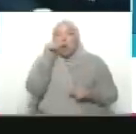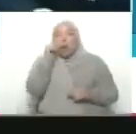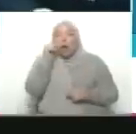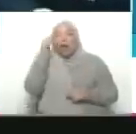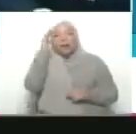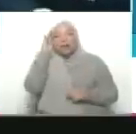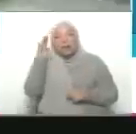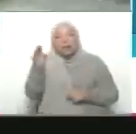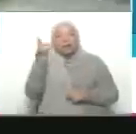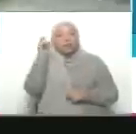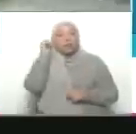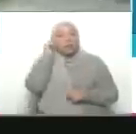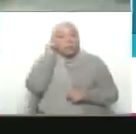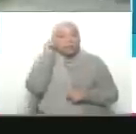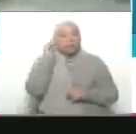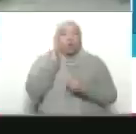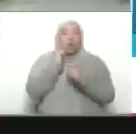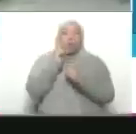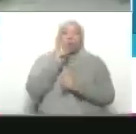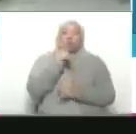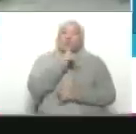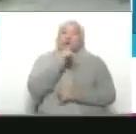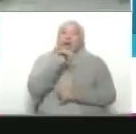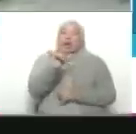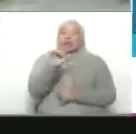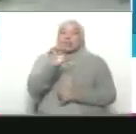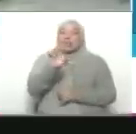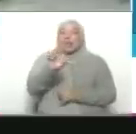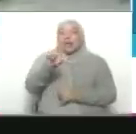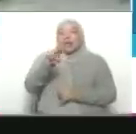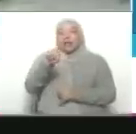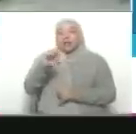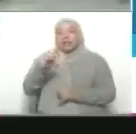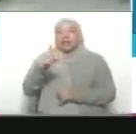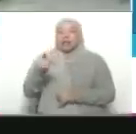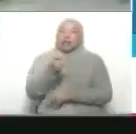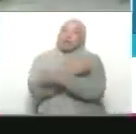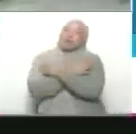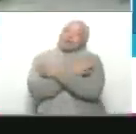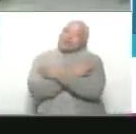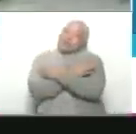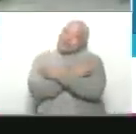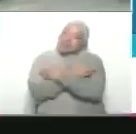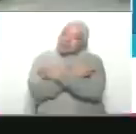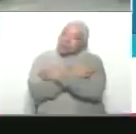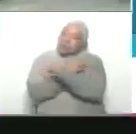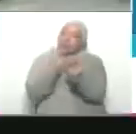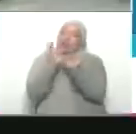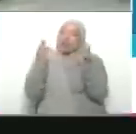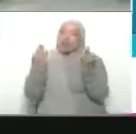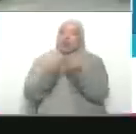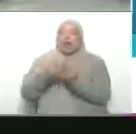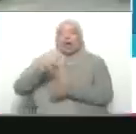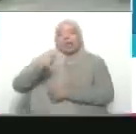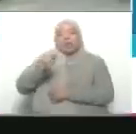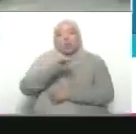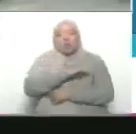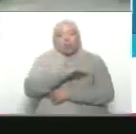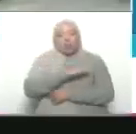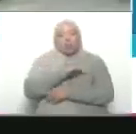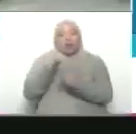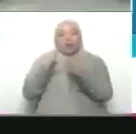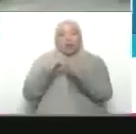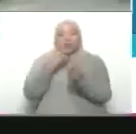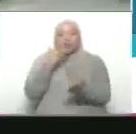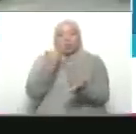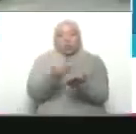jerica Medina y a Edwin Pereira lo felicito llave en mano documento en